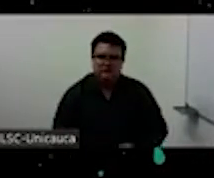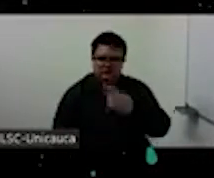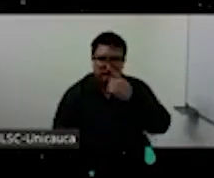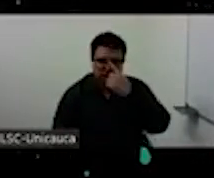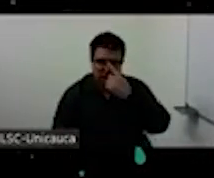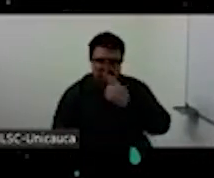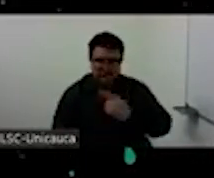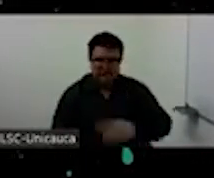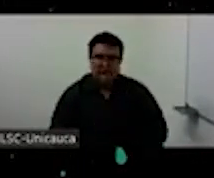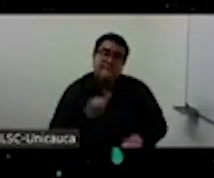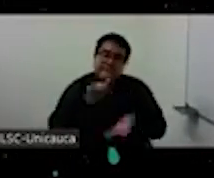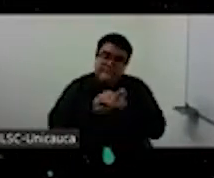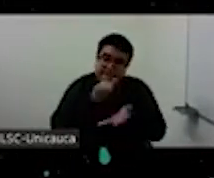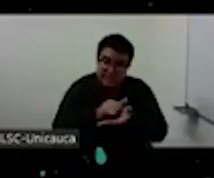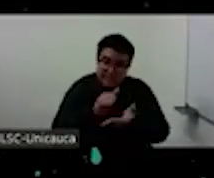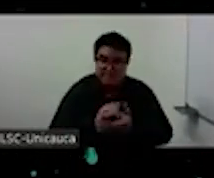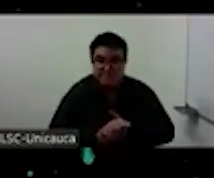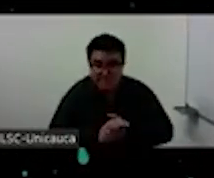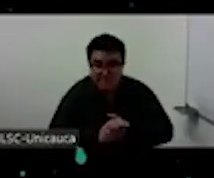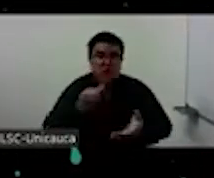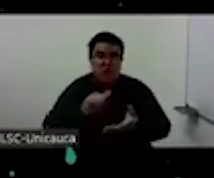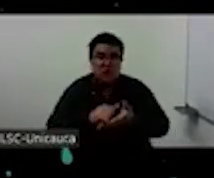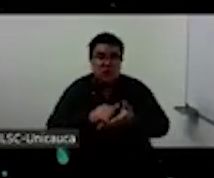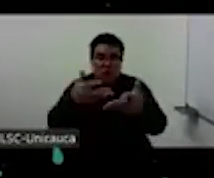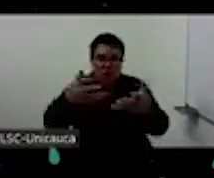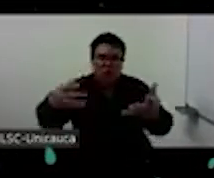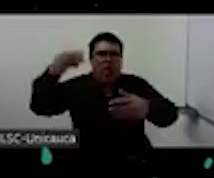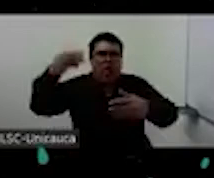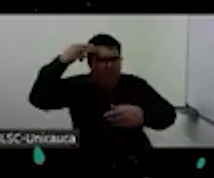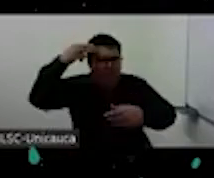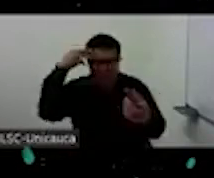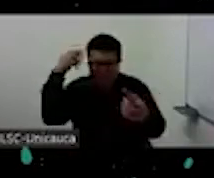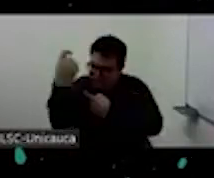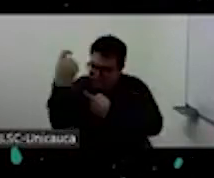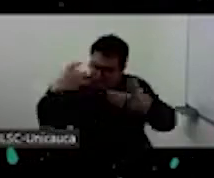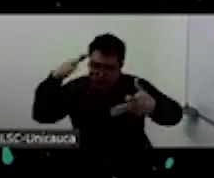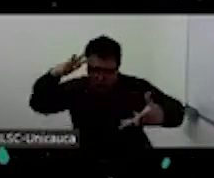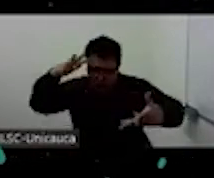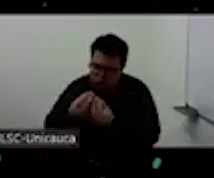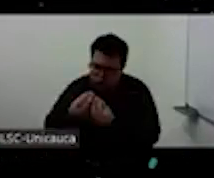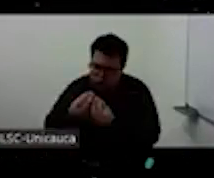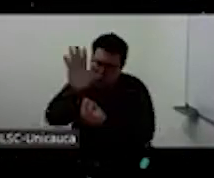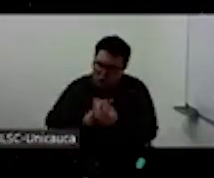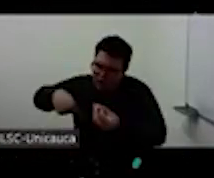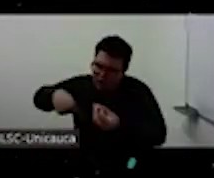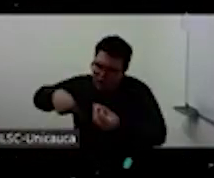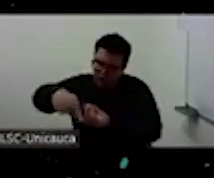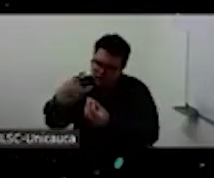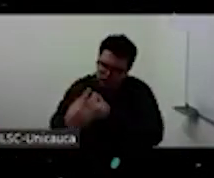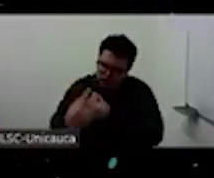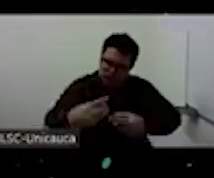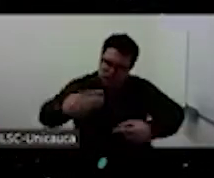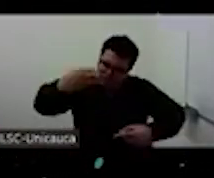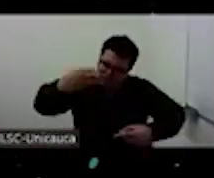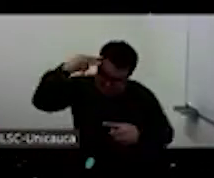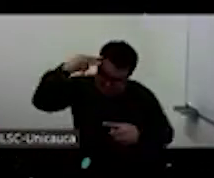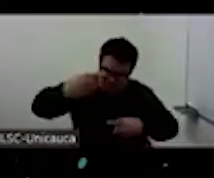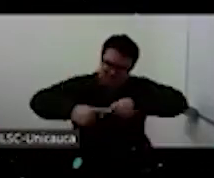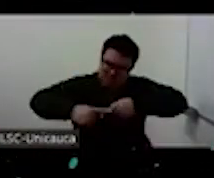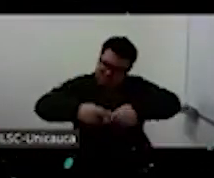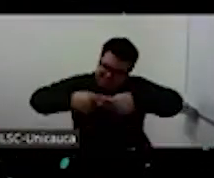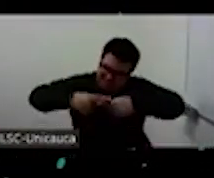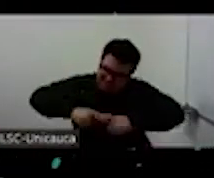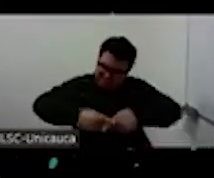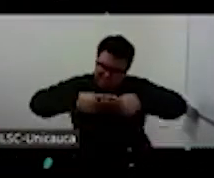Entonces, estas representaciones de la construcción de memoria colectiva e histórica empiezan a representarse